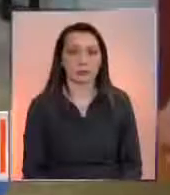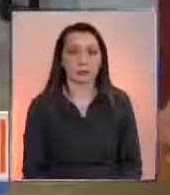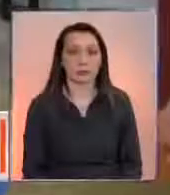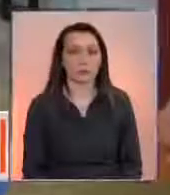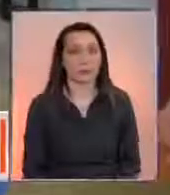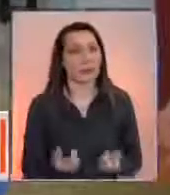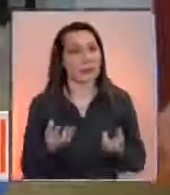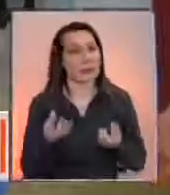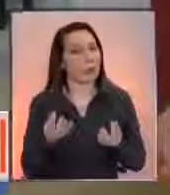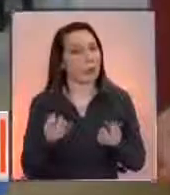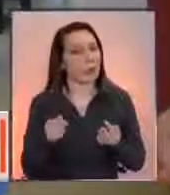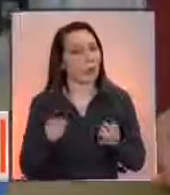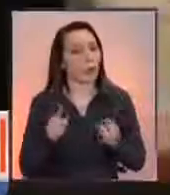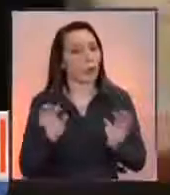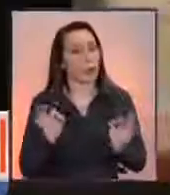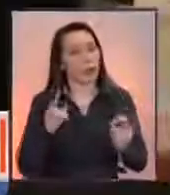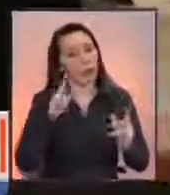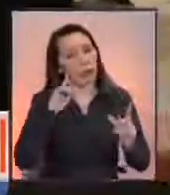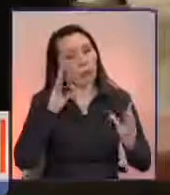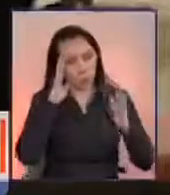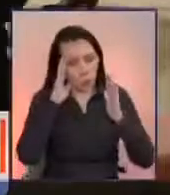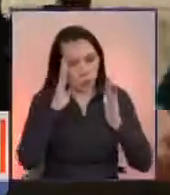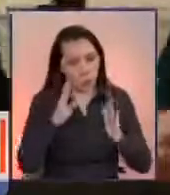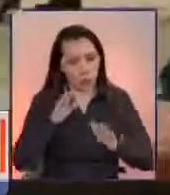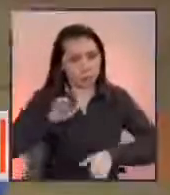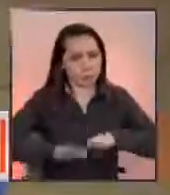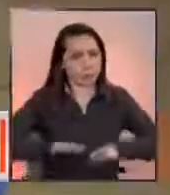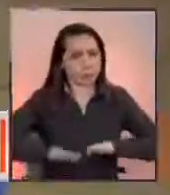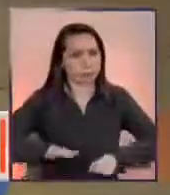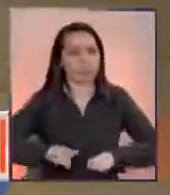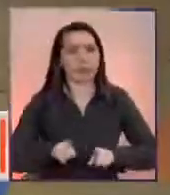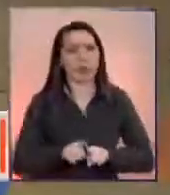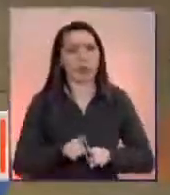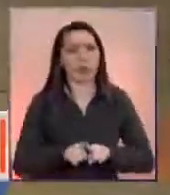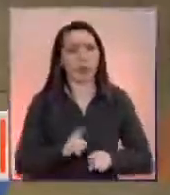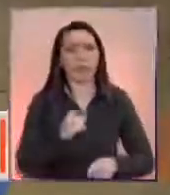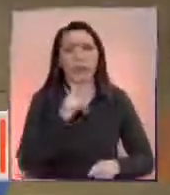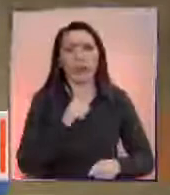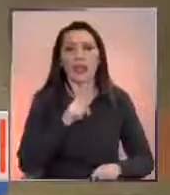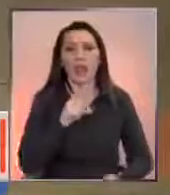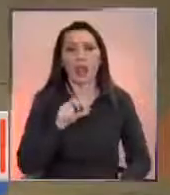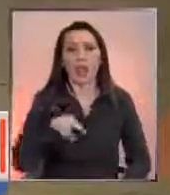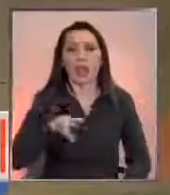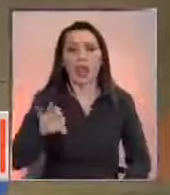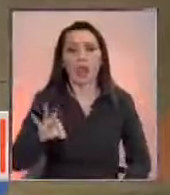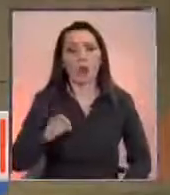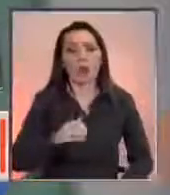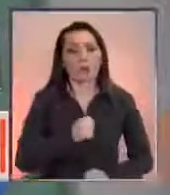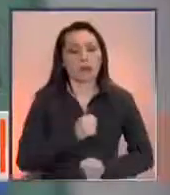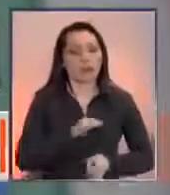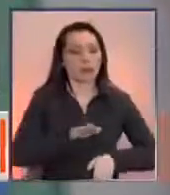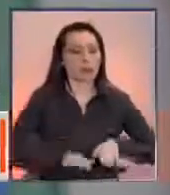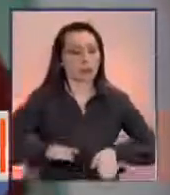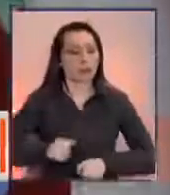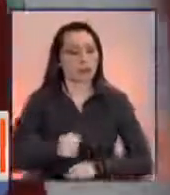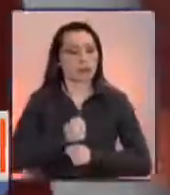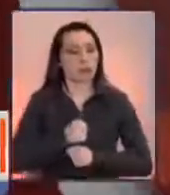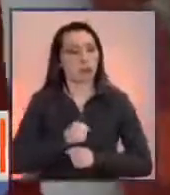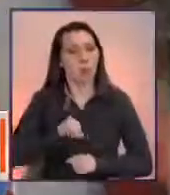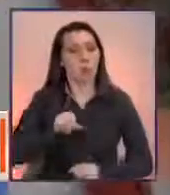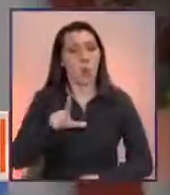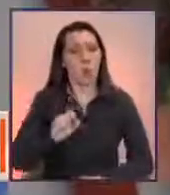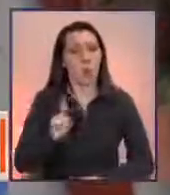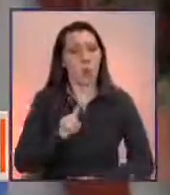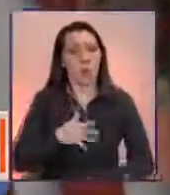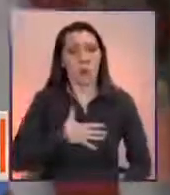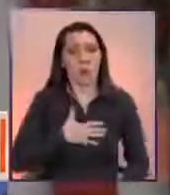Parece que entran en un trance. Cada taconeo es sentimiento, cada movimiento es pasión. Julia no teme decir que lleva